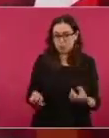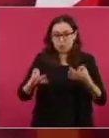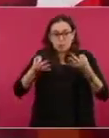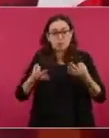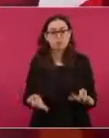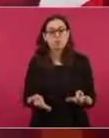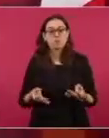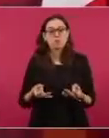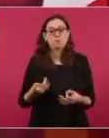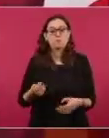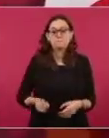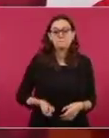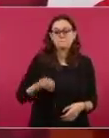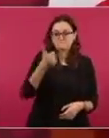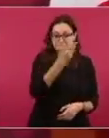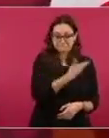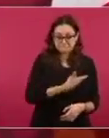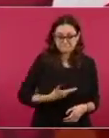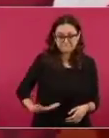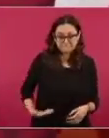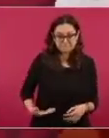el primer presidente